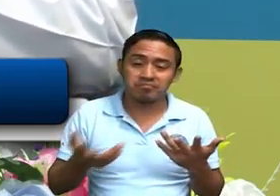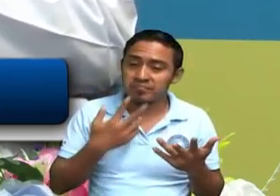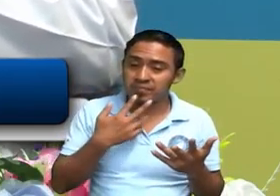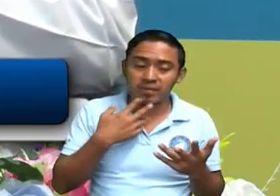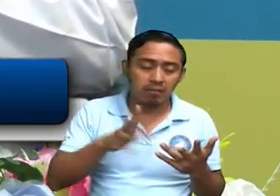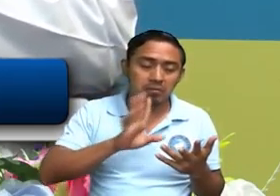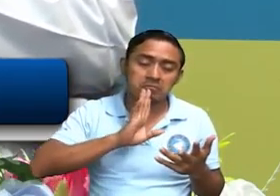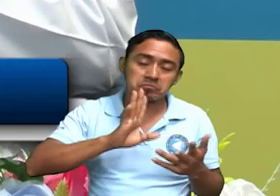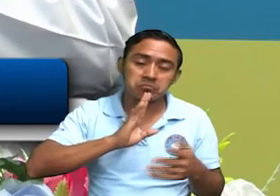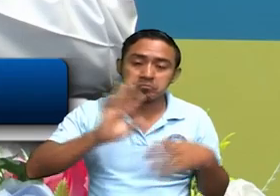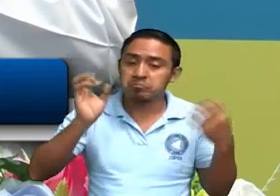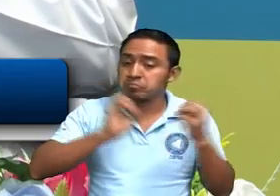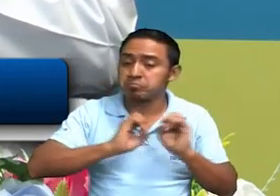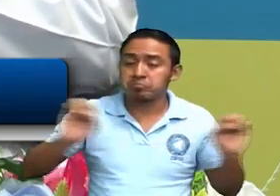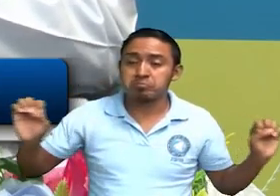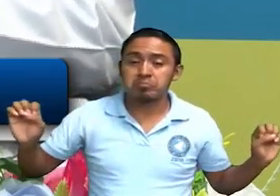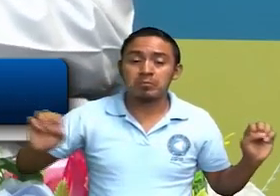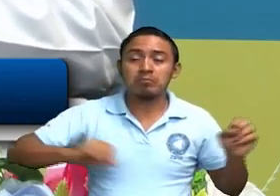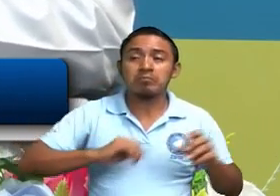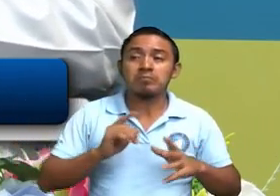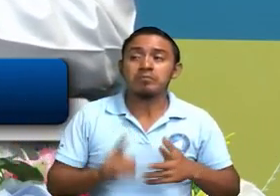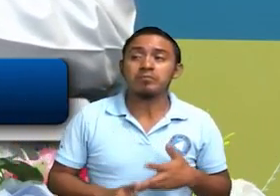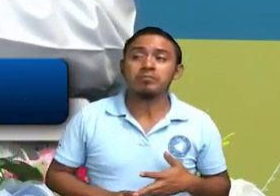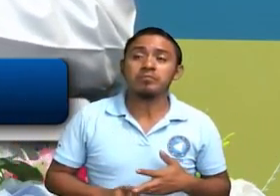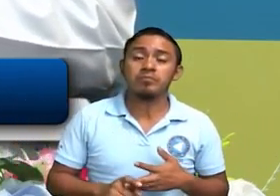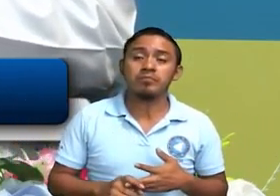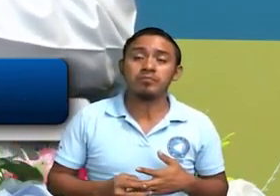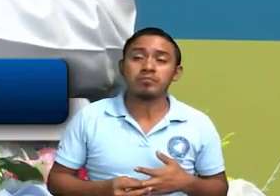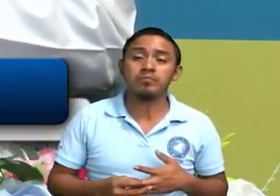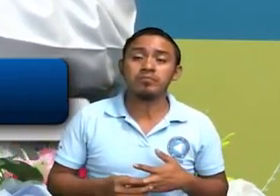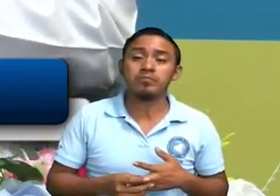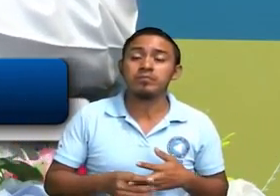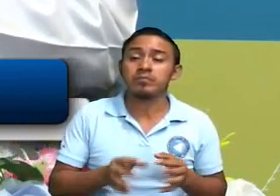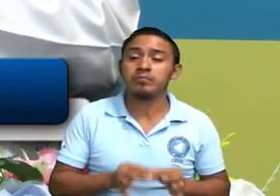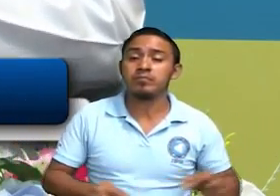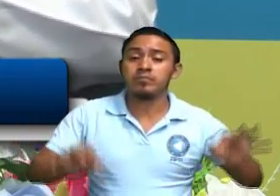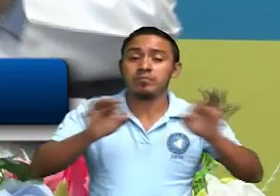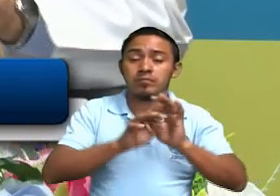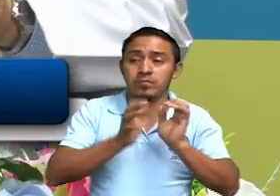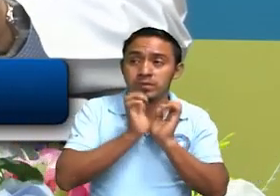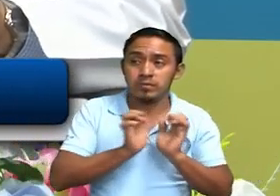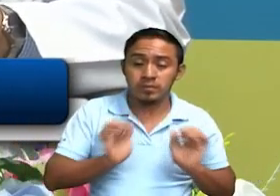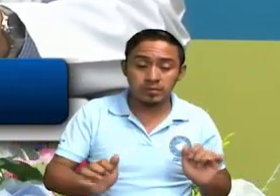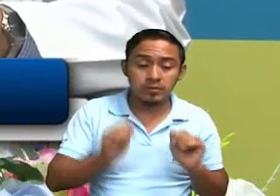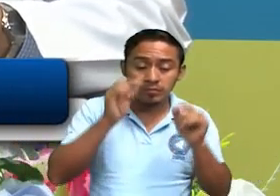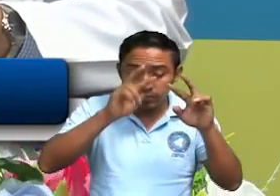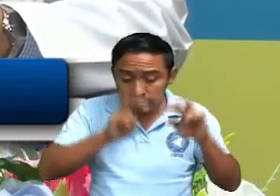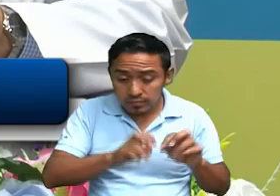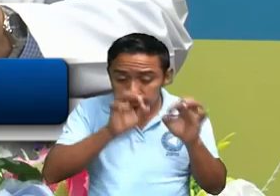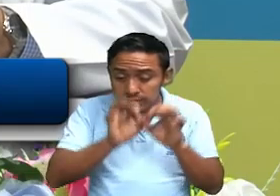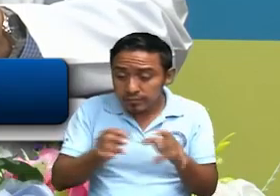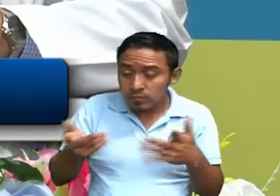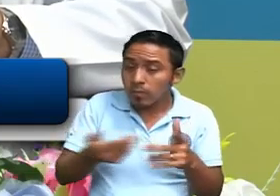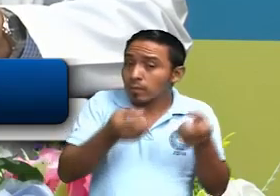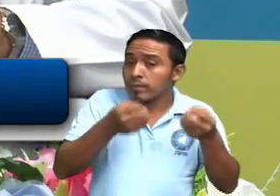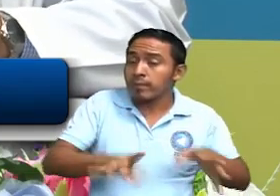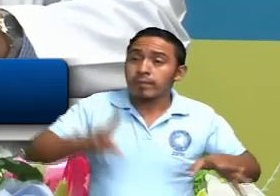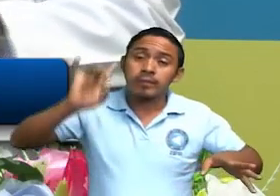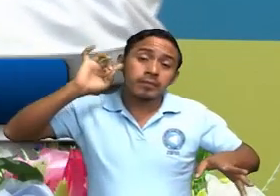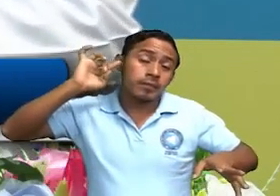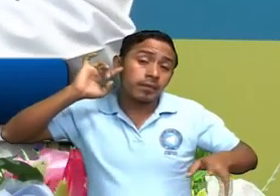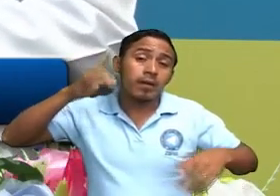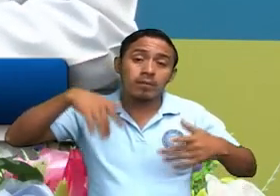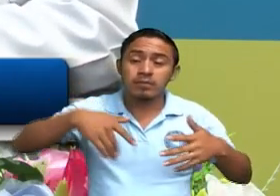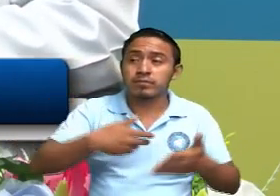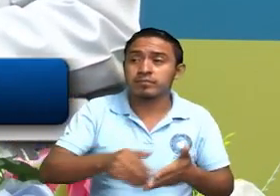hablar. ¿Ves? Y entonces, por eso es que lo ideal es diagnosticar temprano la pérdida auditiva para que